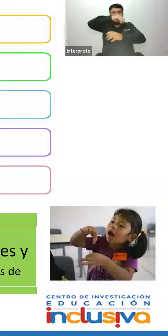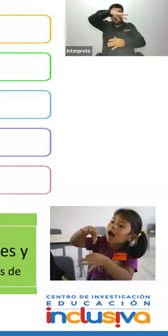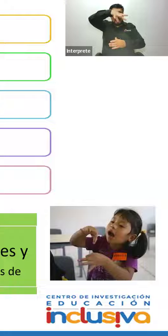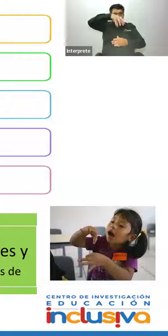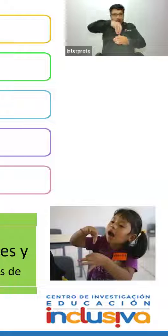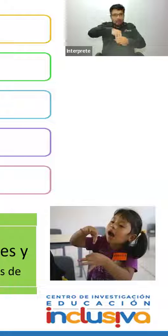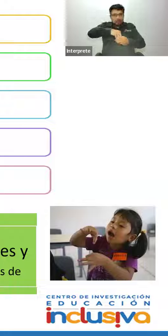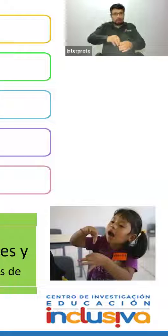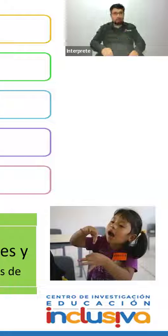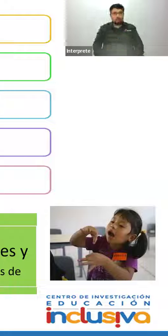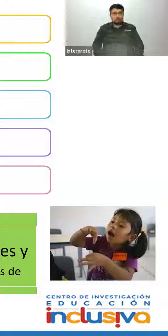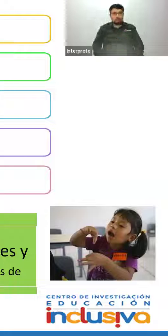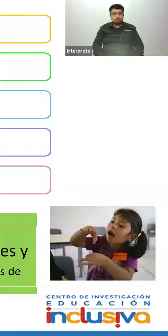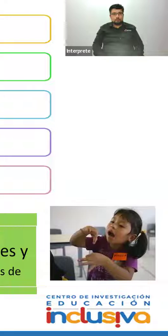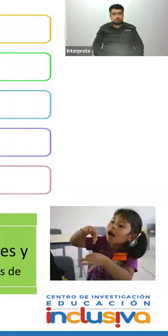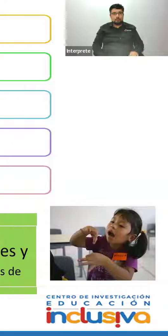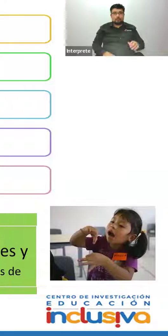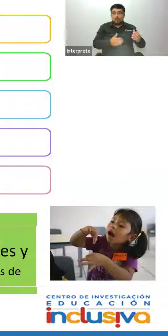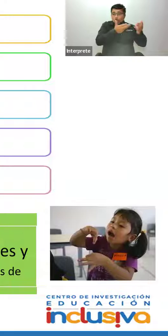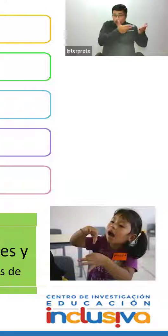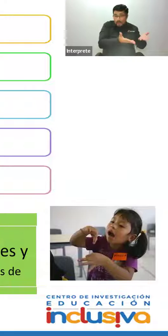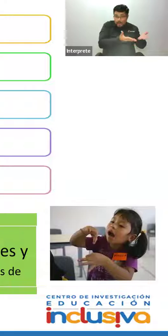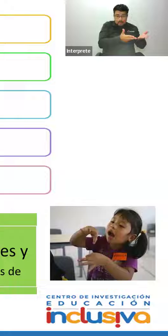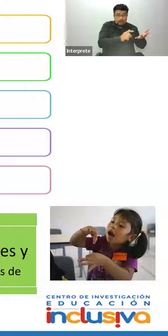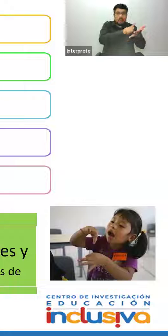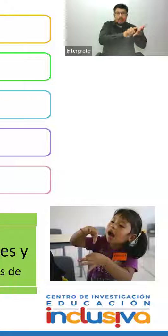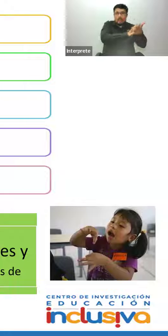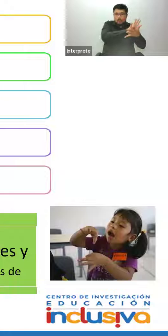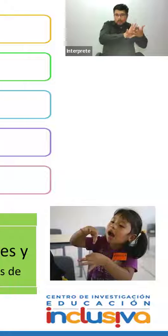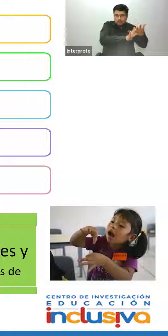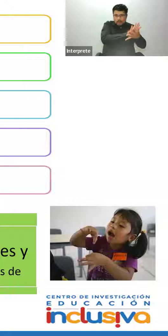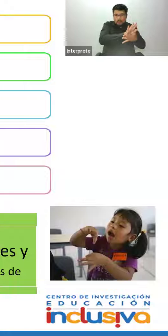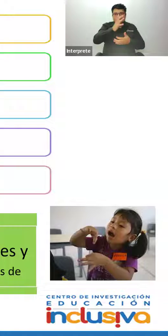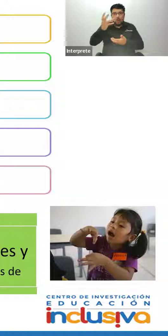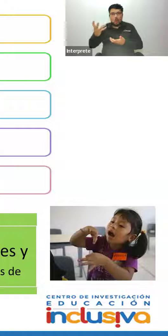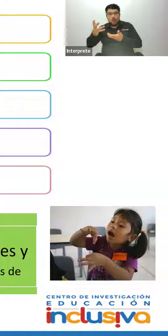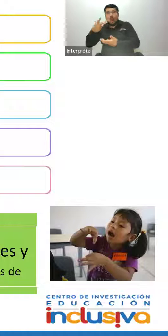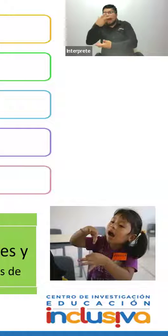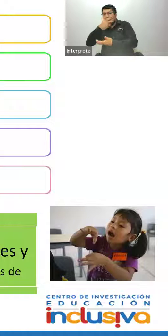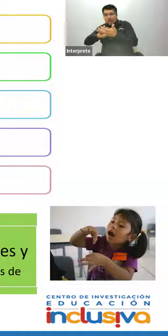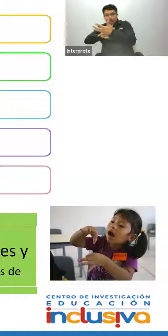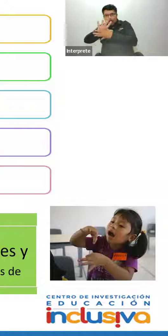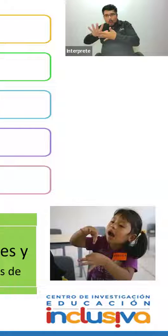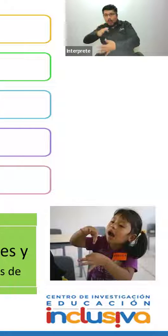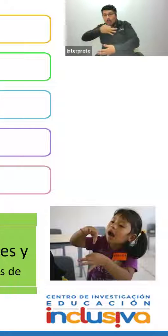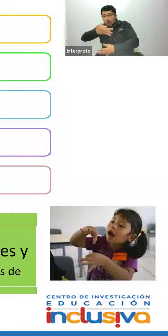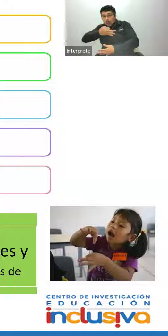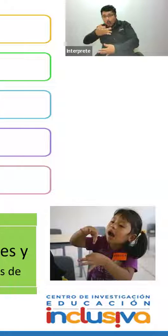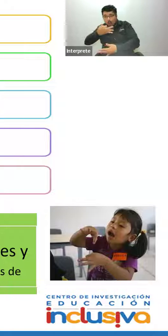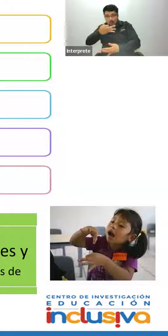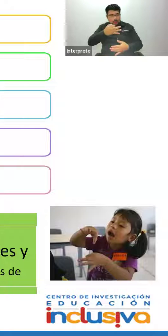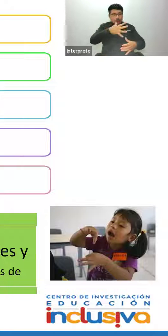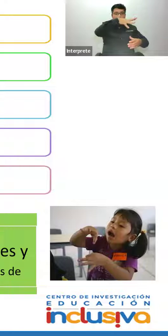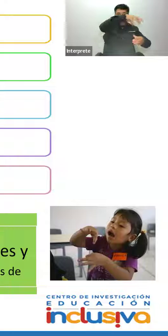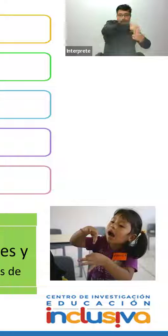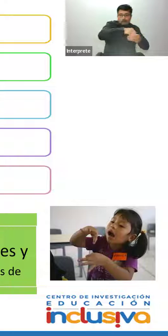de señas o una lengua oral poseen elementos en su interior que son fonológicos,